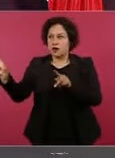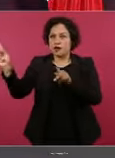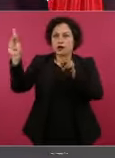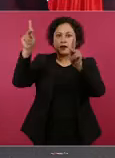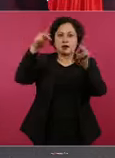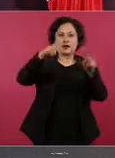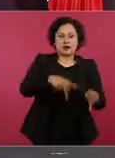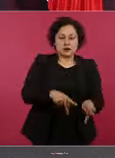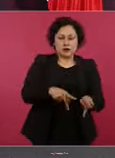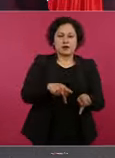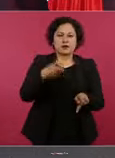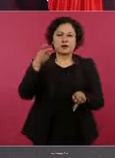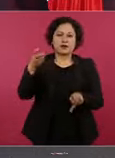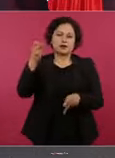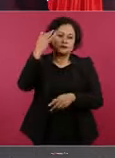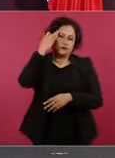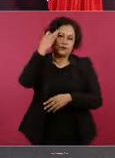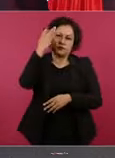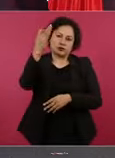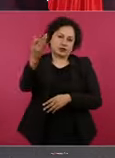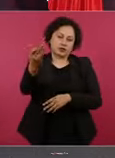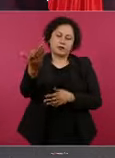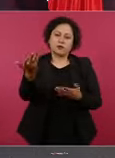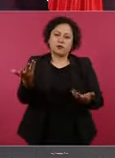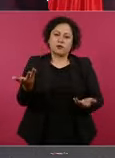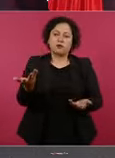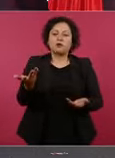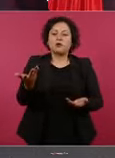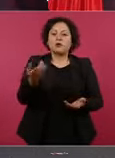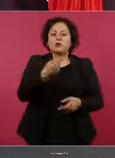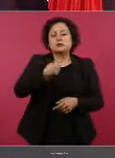tiempo. Pensamos terminarlo a finales de agosto.